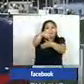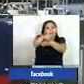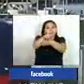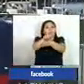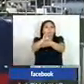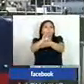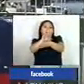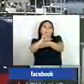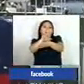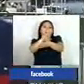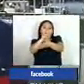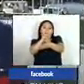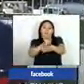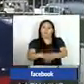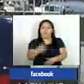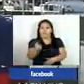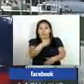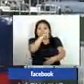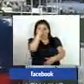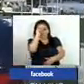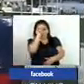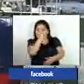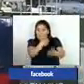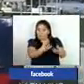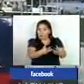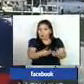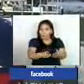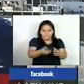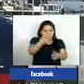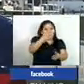Son muchos trabajadores ahí y mucho sueldo gana.